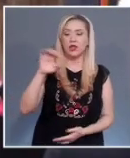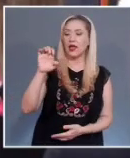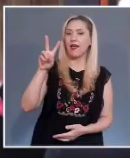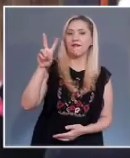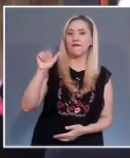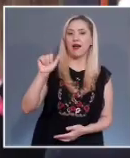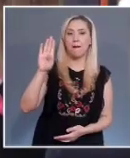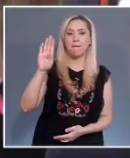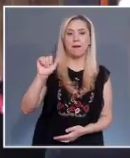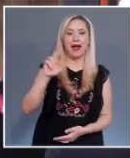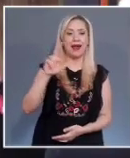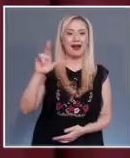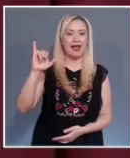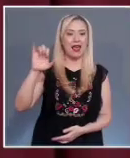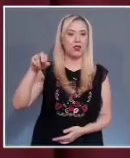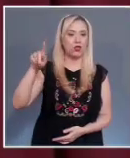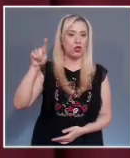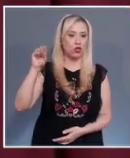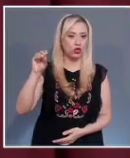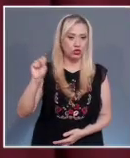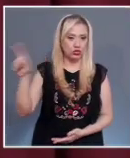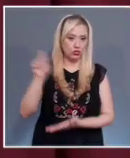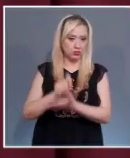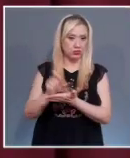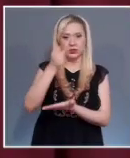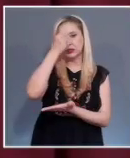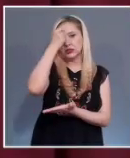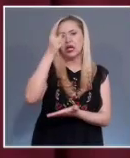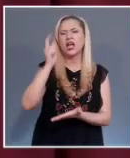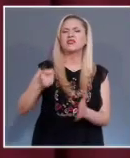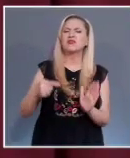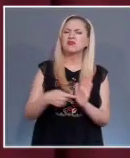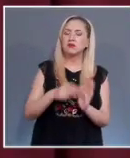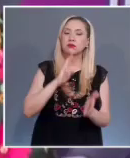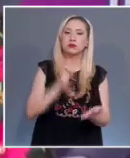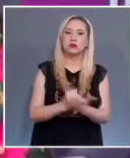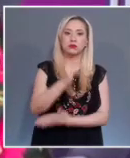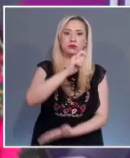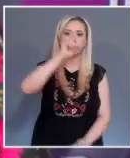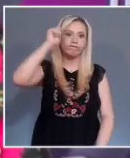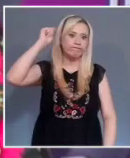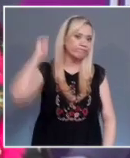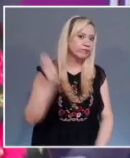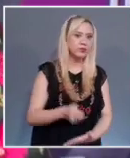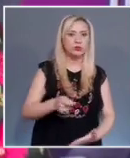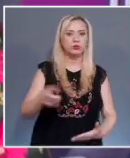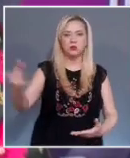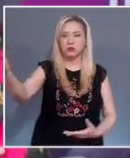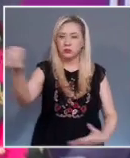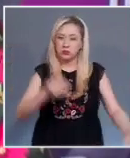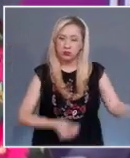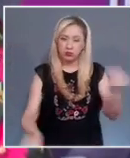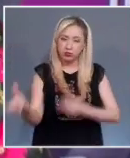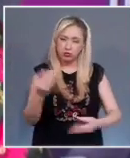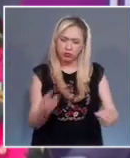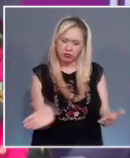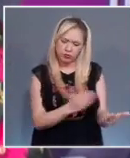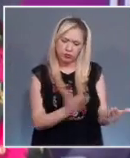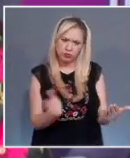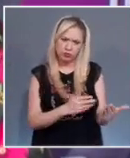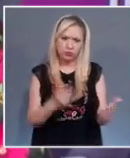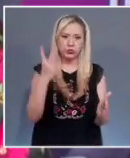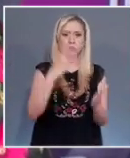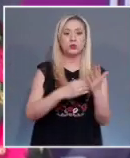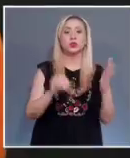Cepeda. La obra recopila las sentencias más destacadas de dicha sala en esa materia, de 2019 a